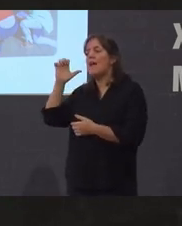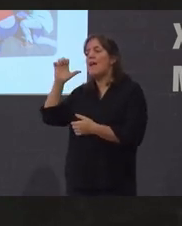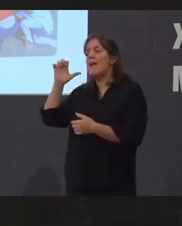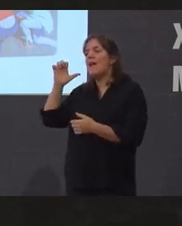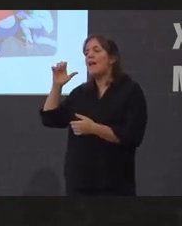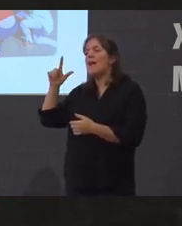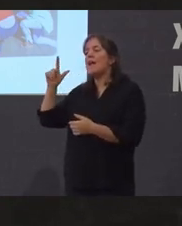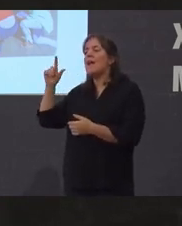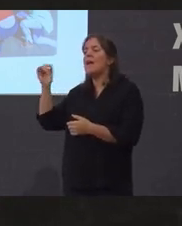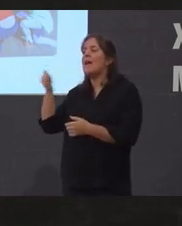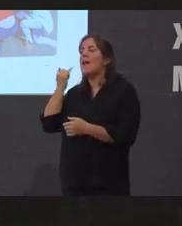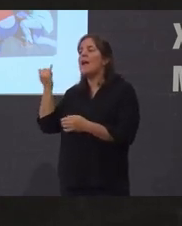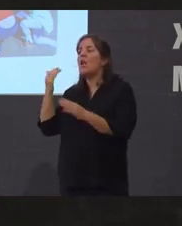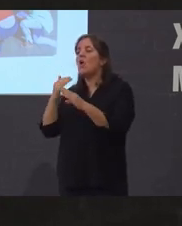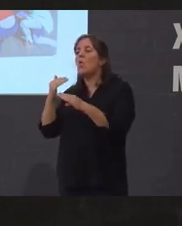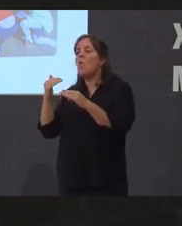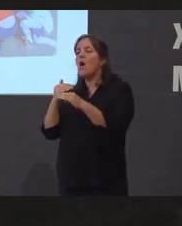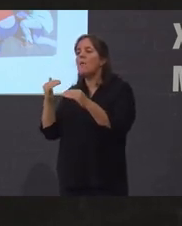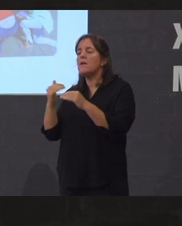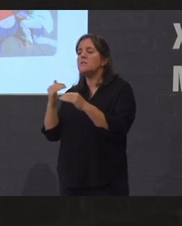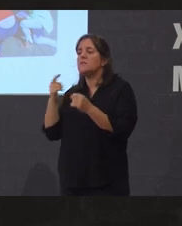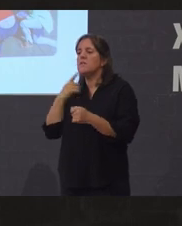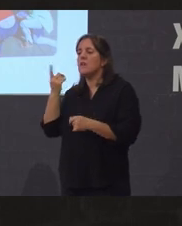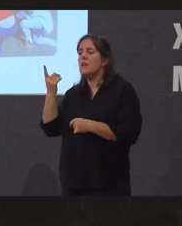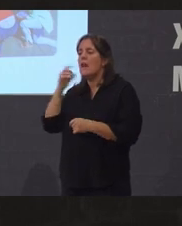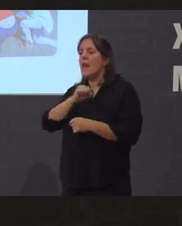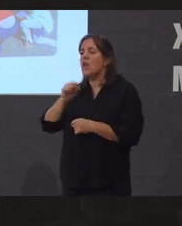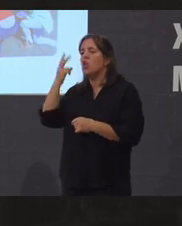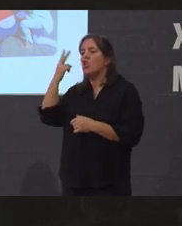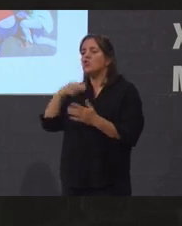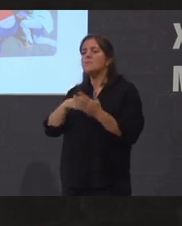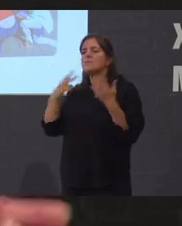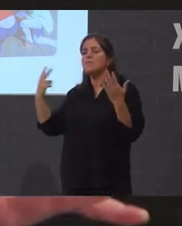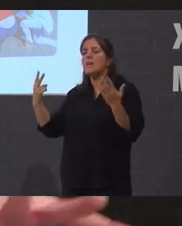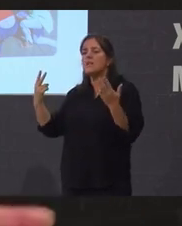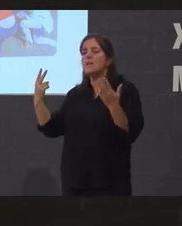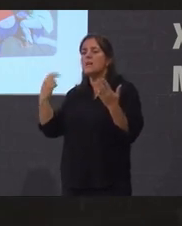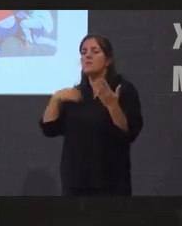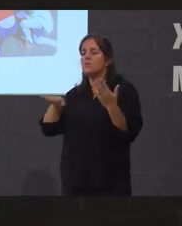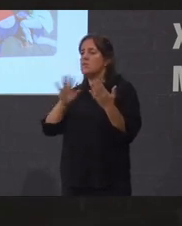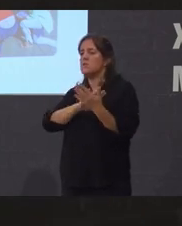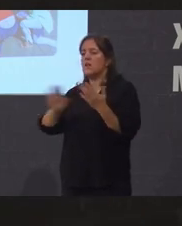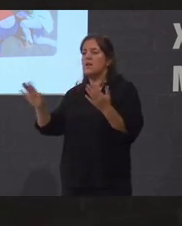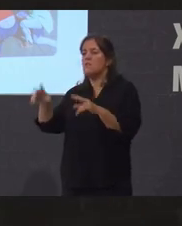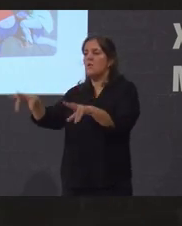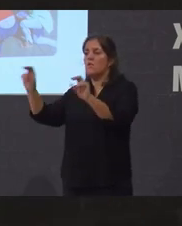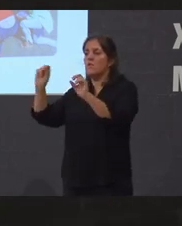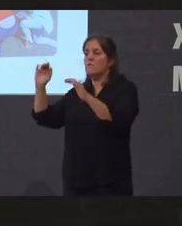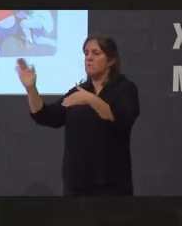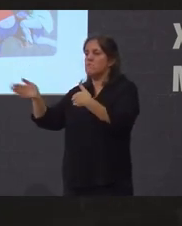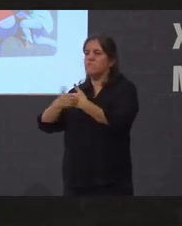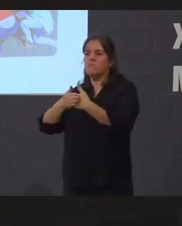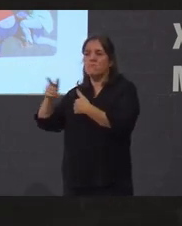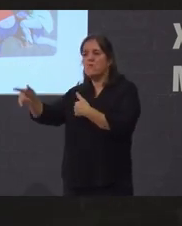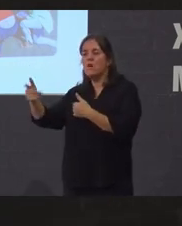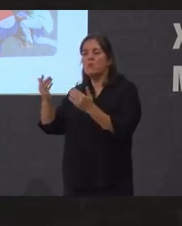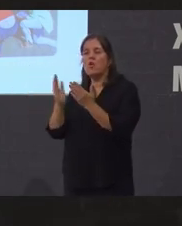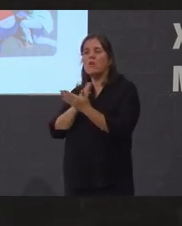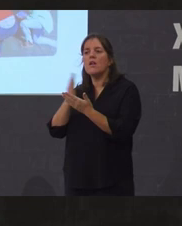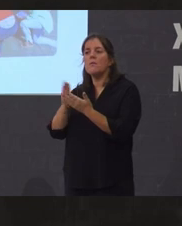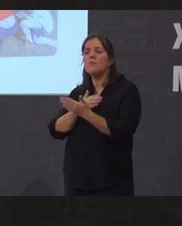ano 2007 por unha viñeta que non lle gustou. Pois secuestramos a revista e